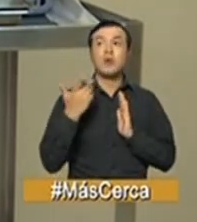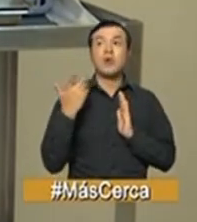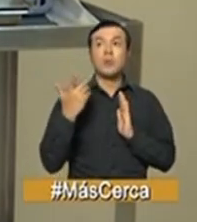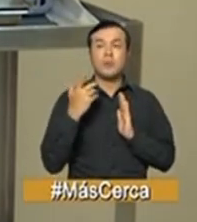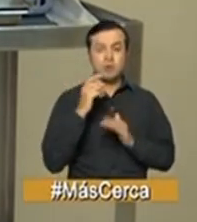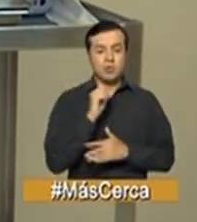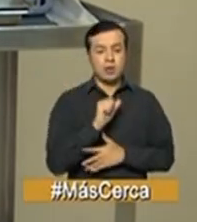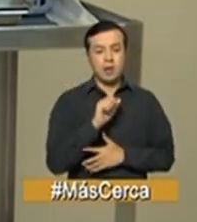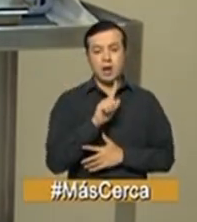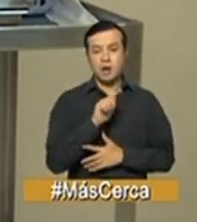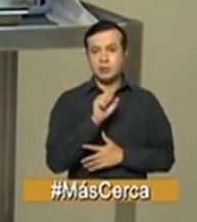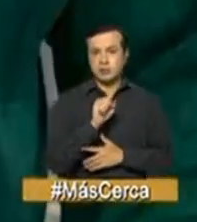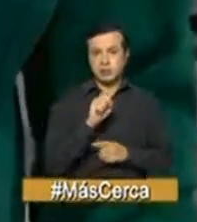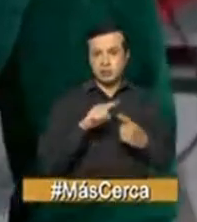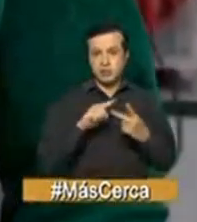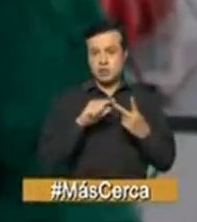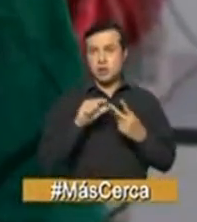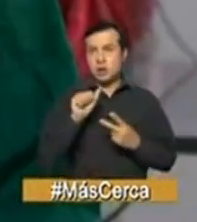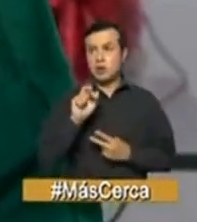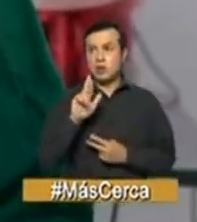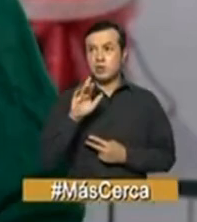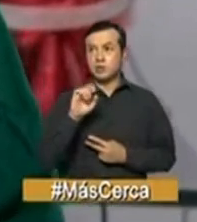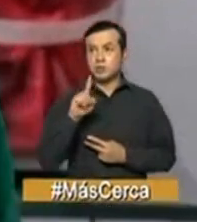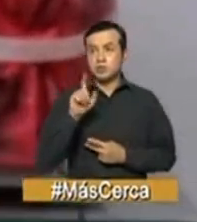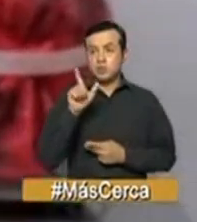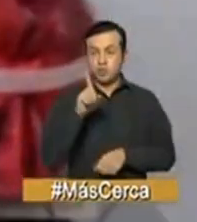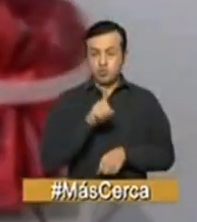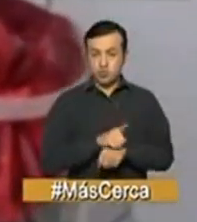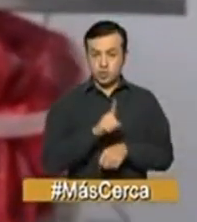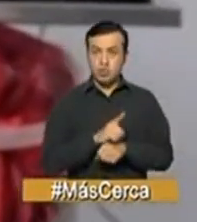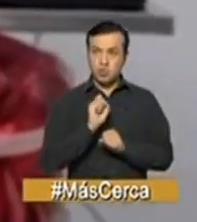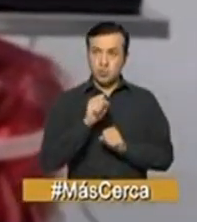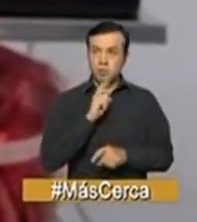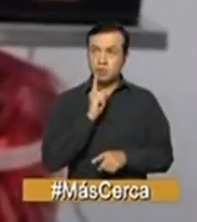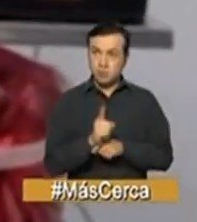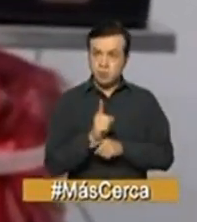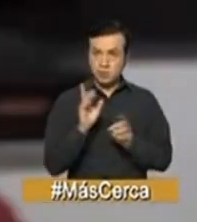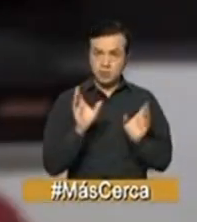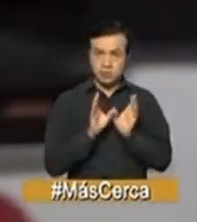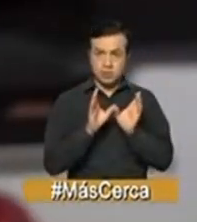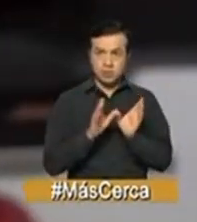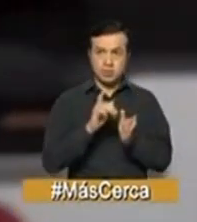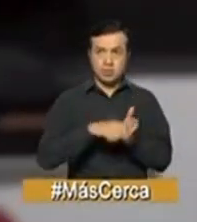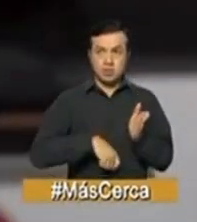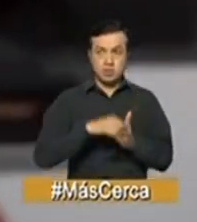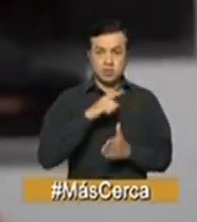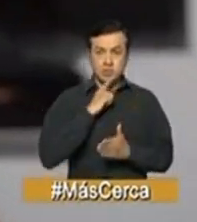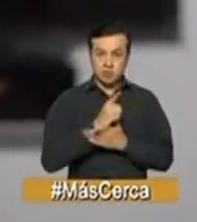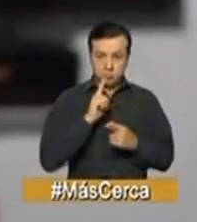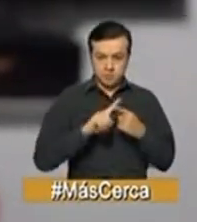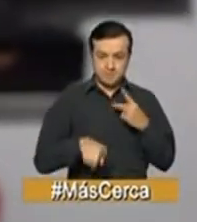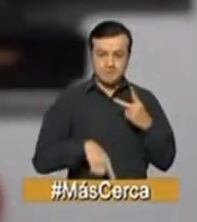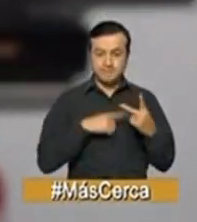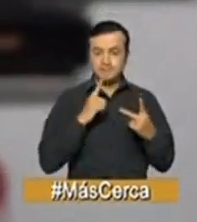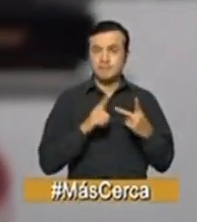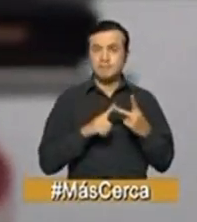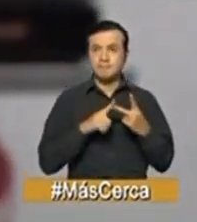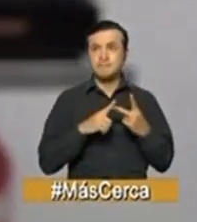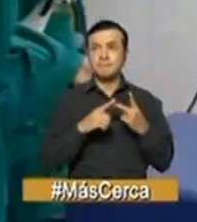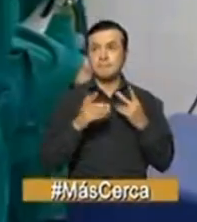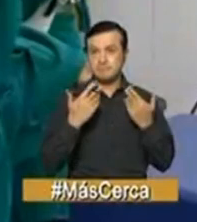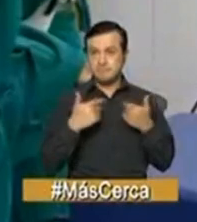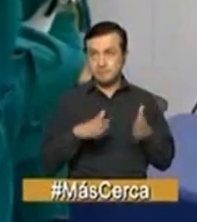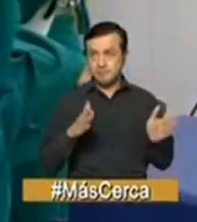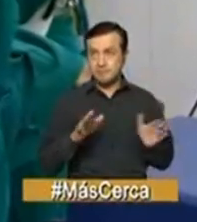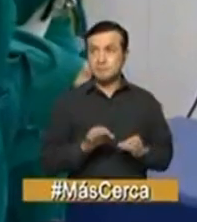ARCSA, es que el cirujano plástico se puede certificar. Punto número dos, y no deja de